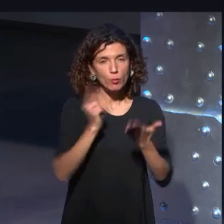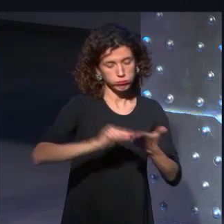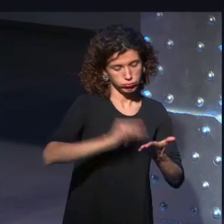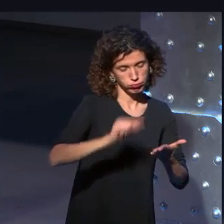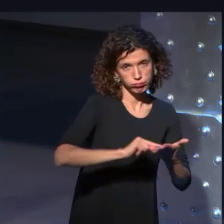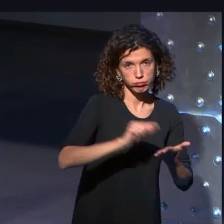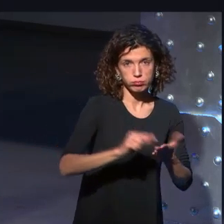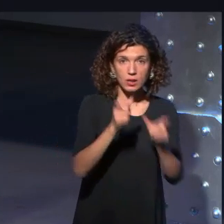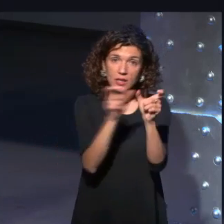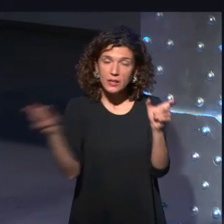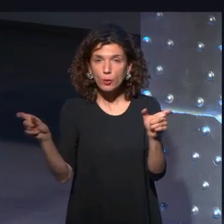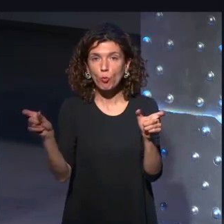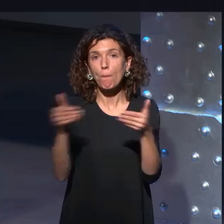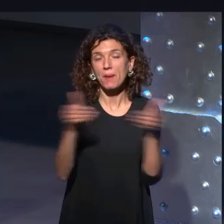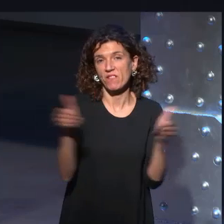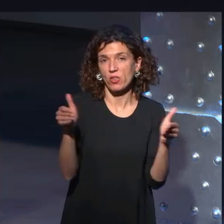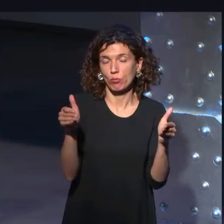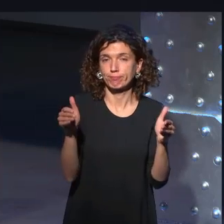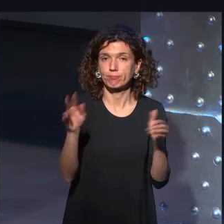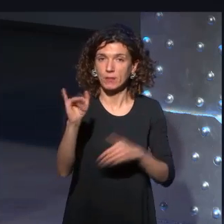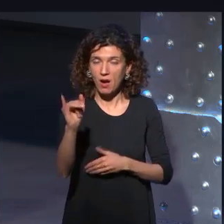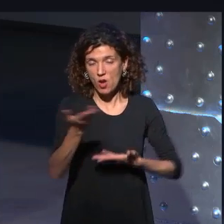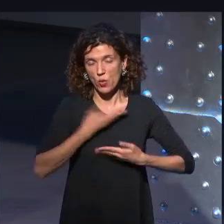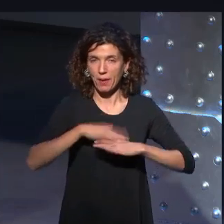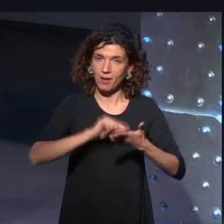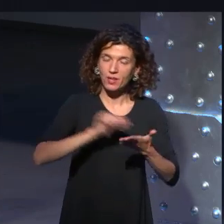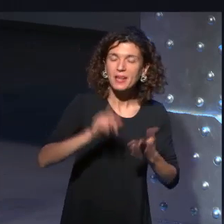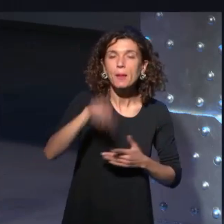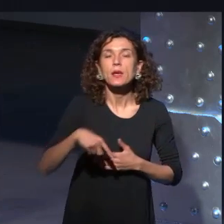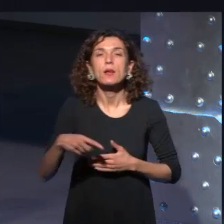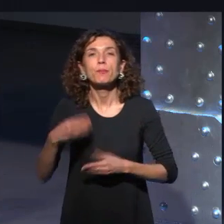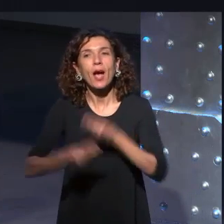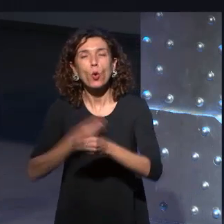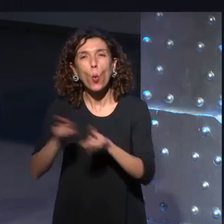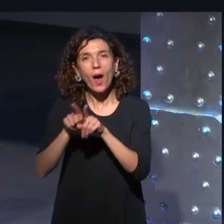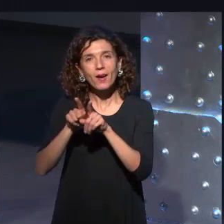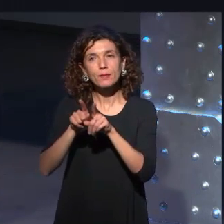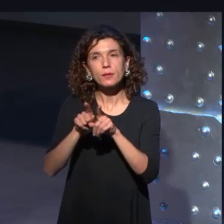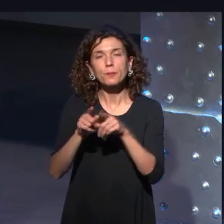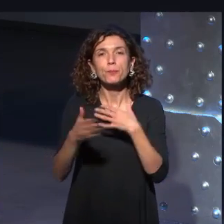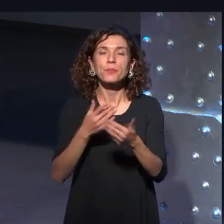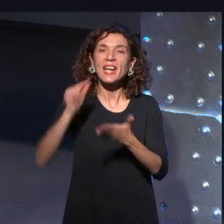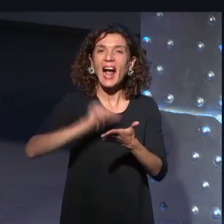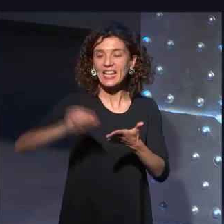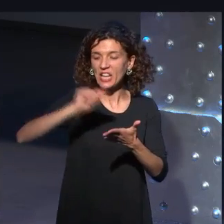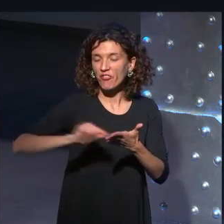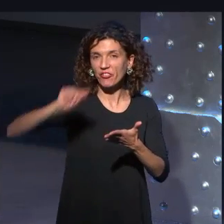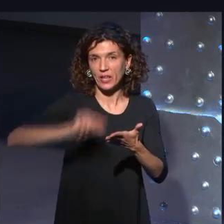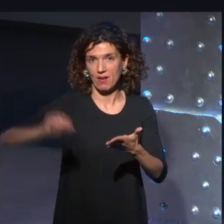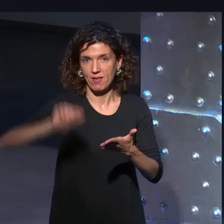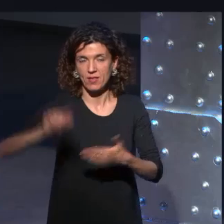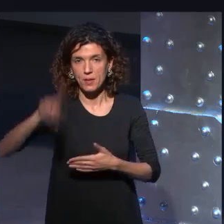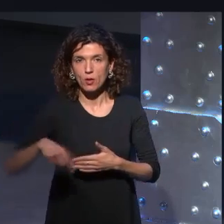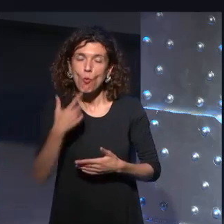manera son un prefacio a lo que va a pasar. También hago ejercicios de caligramas, caligrafía. Esto es un accidente